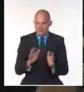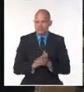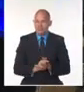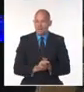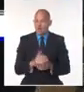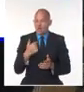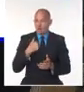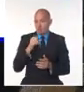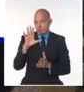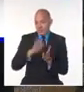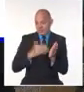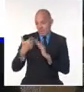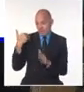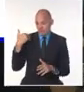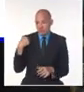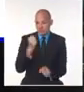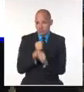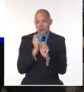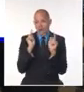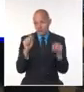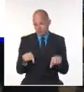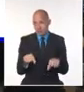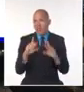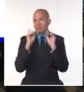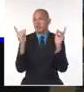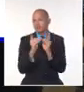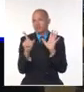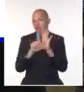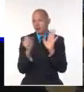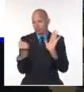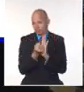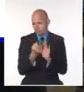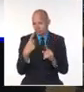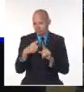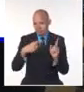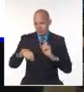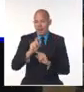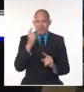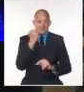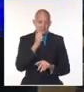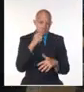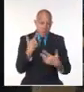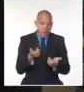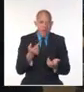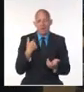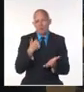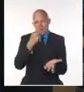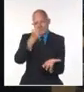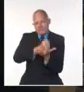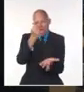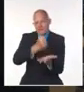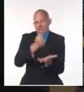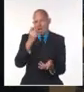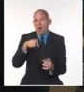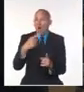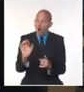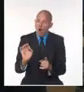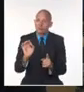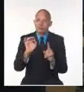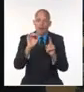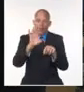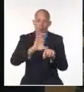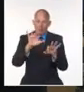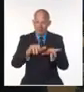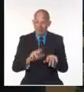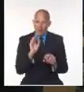desarrollando mi papel en el Departamento de Legalizaciones, sobre todo en el trabajo de legalizar los documentos, ponerlos en máquina y